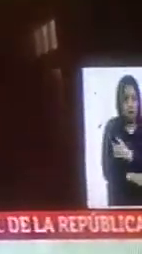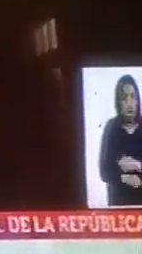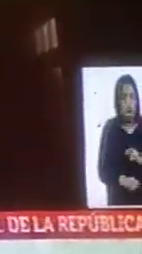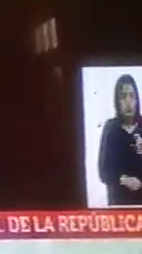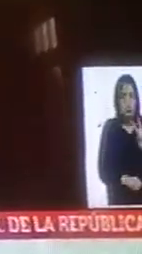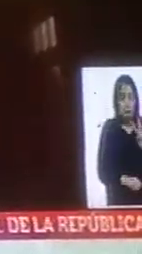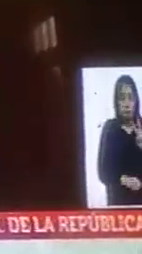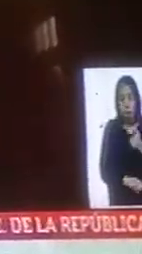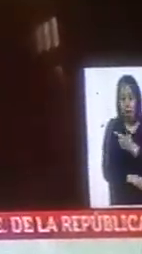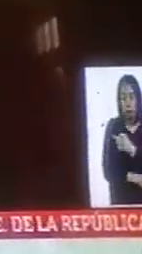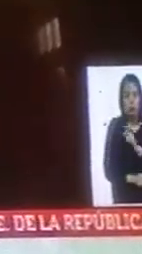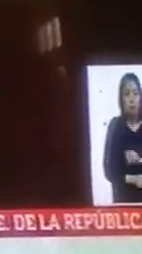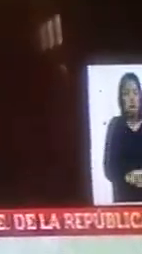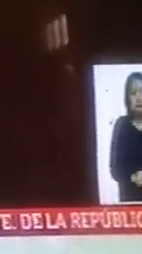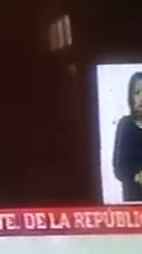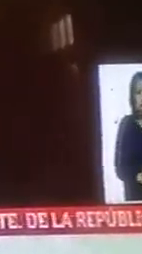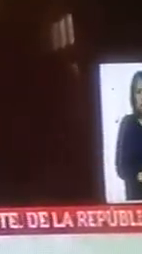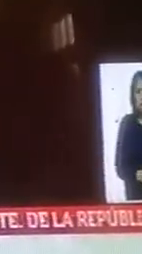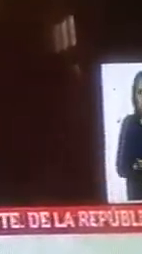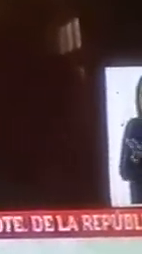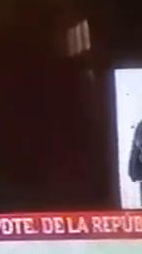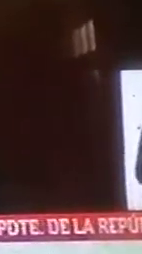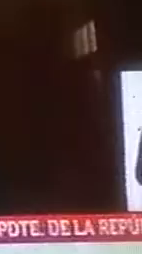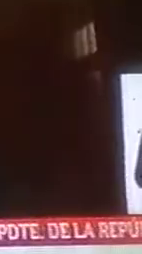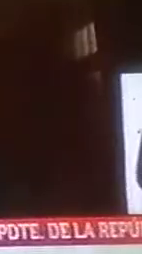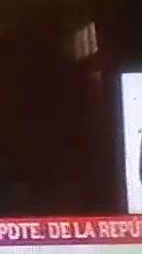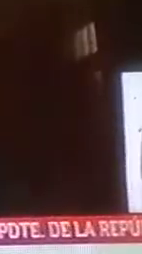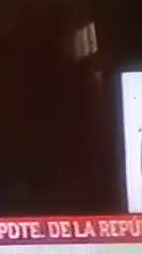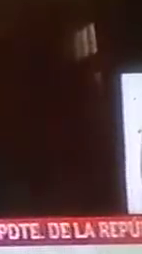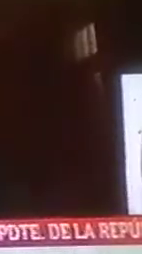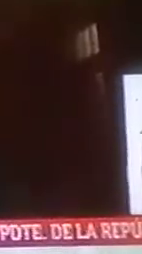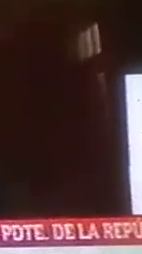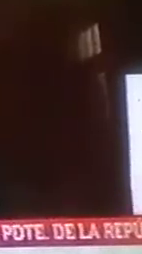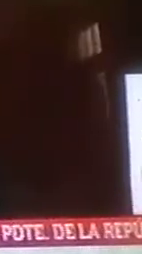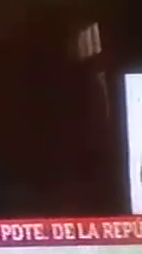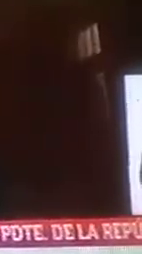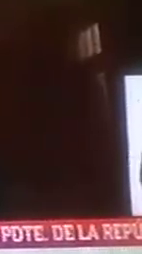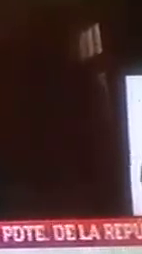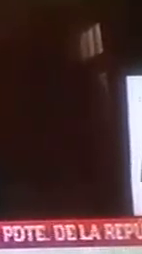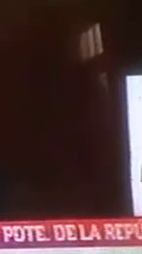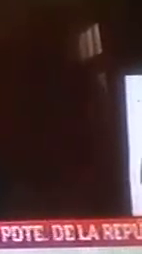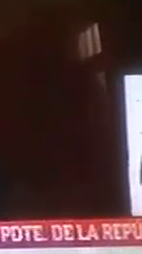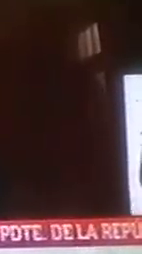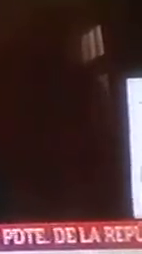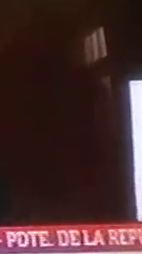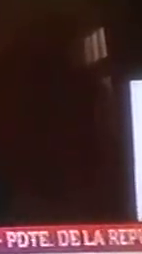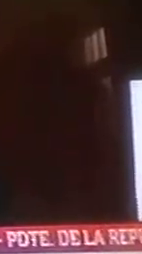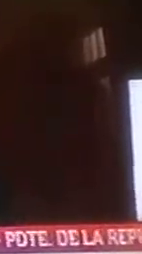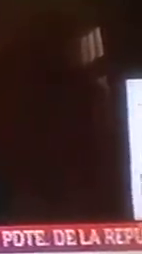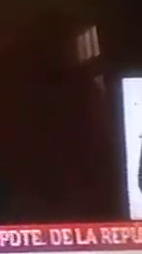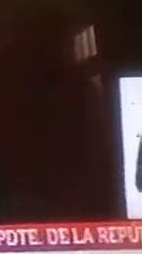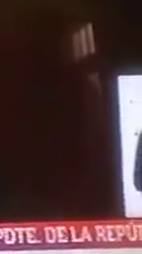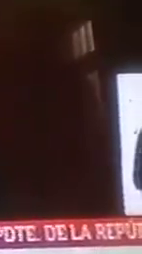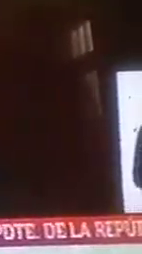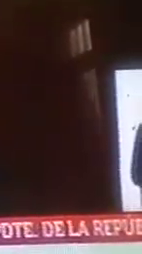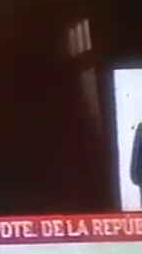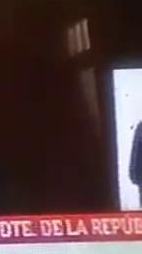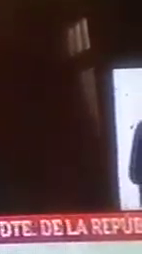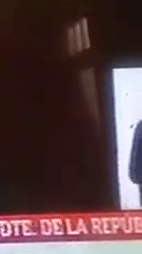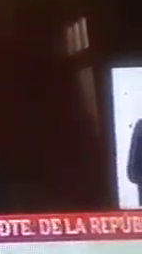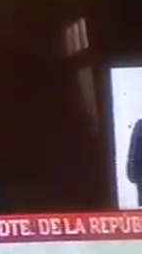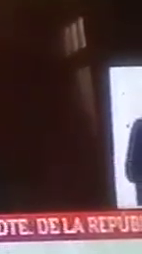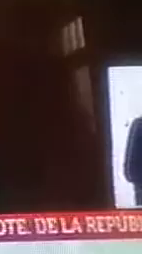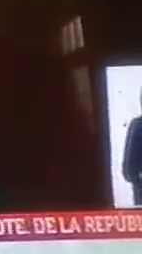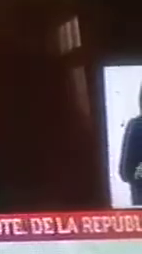dosis y un primer nivel de atención muy muy débil esto significa el enorme desafío